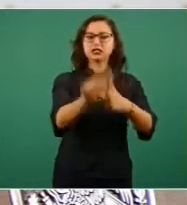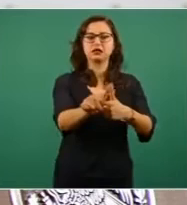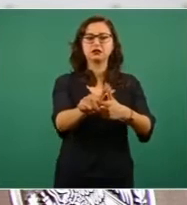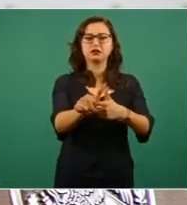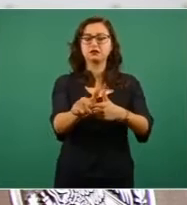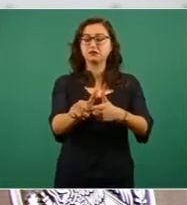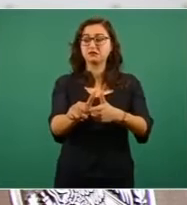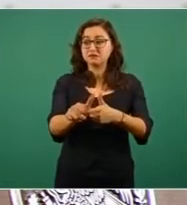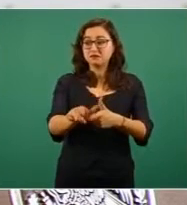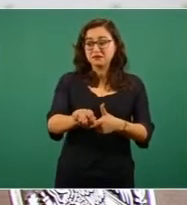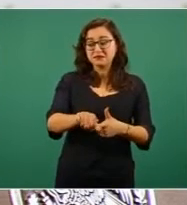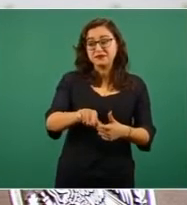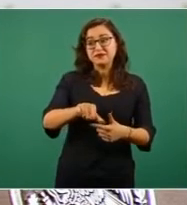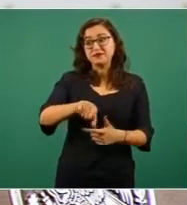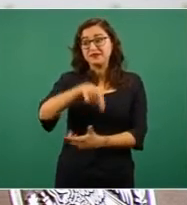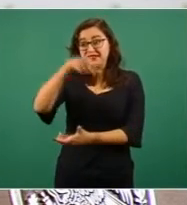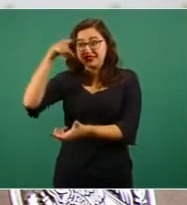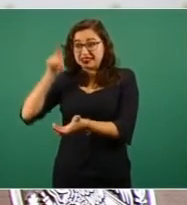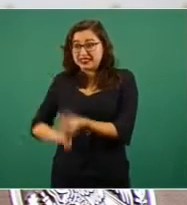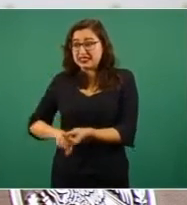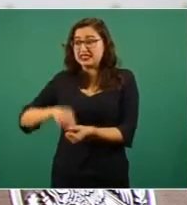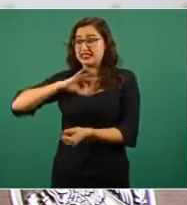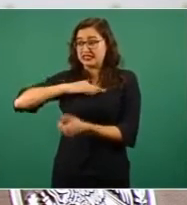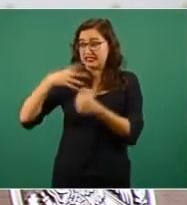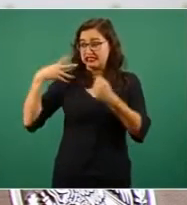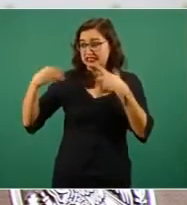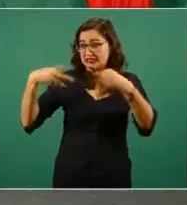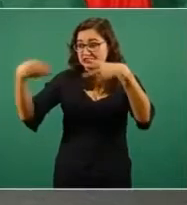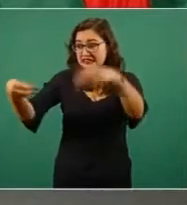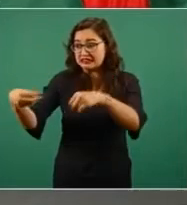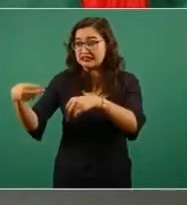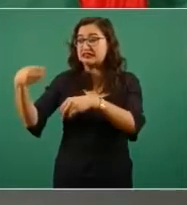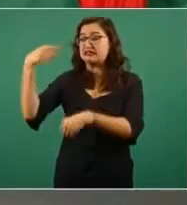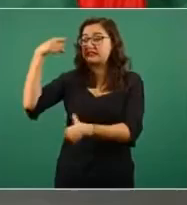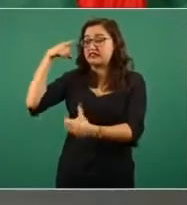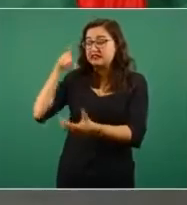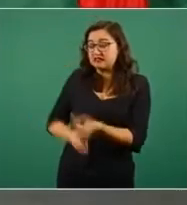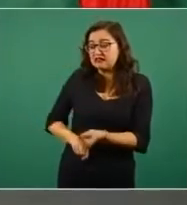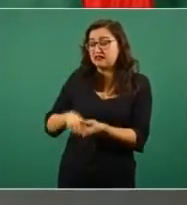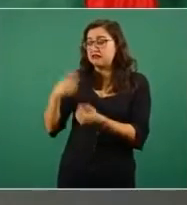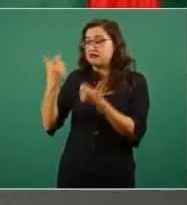aún con el COVID y con la crisis económica.